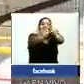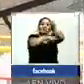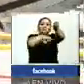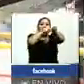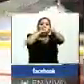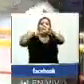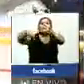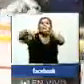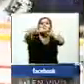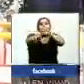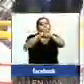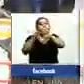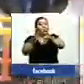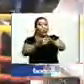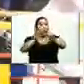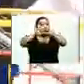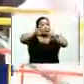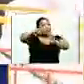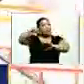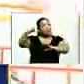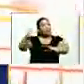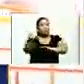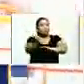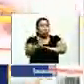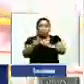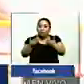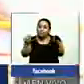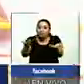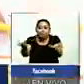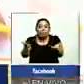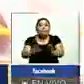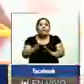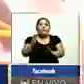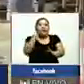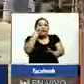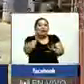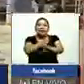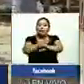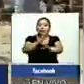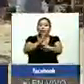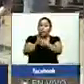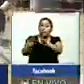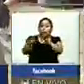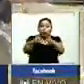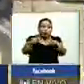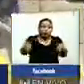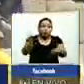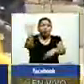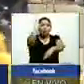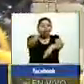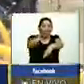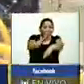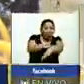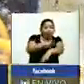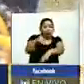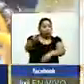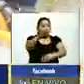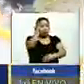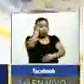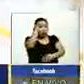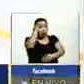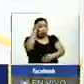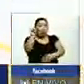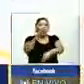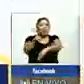Son alrededor de 10.000 personas beneficiadas con estas acciones que buscan la prevención de enfermedades como el dengue, ya escuchábamos el